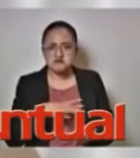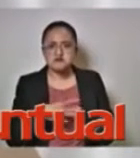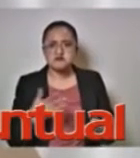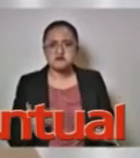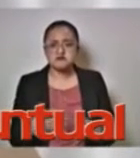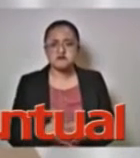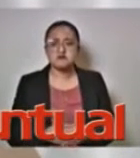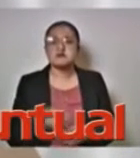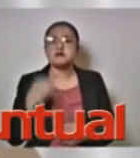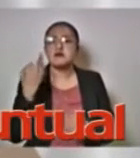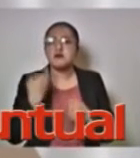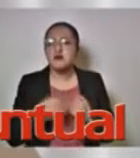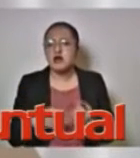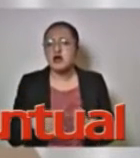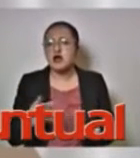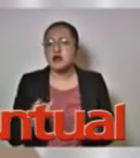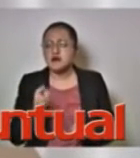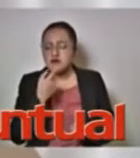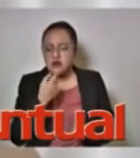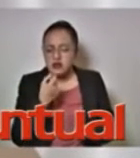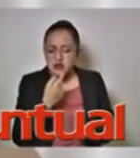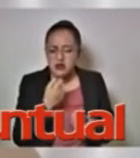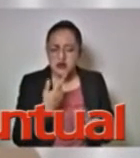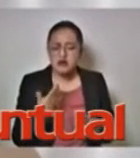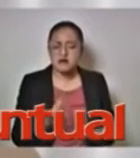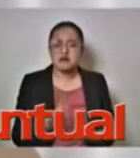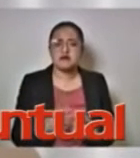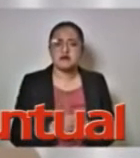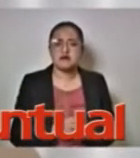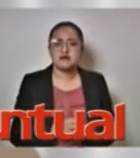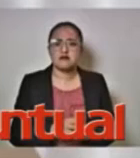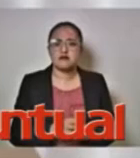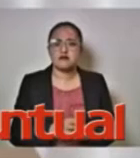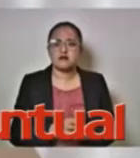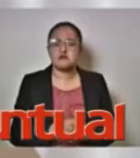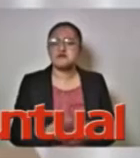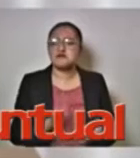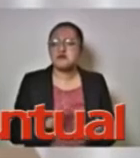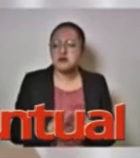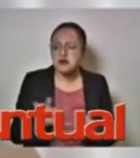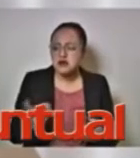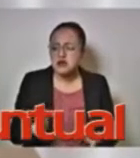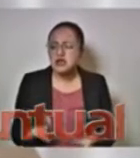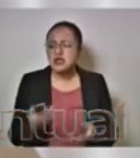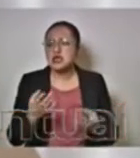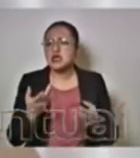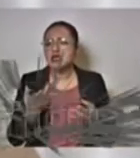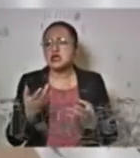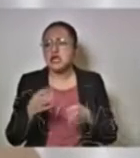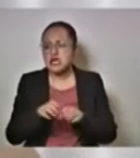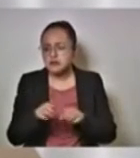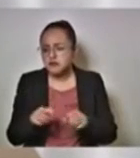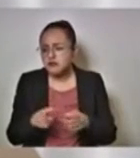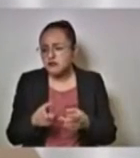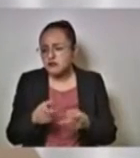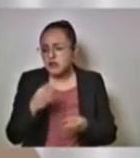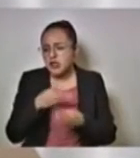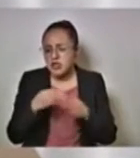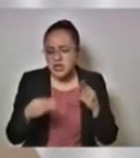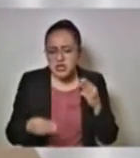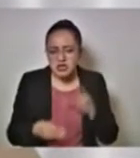medicamentos nos empiezan a faltar y que infraestructura médica nos hace falta